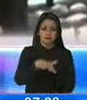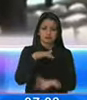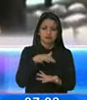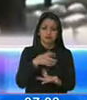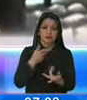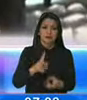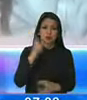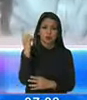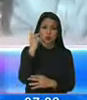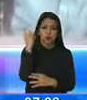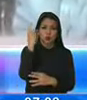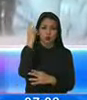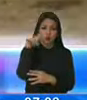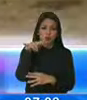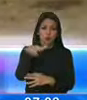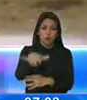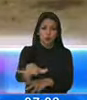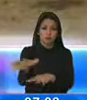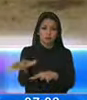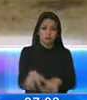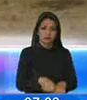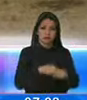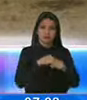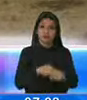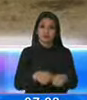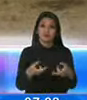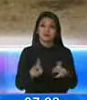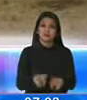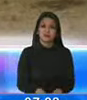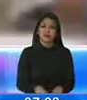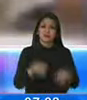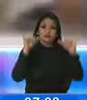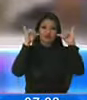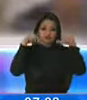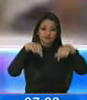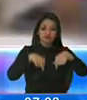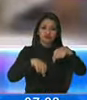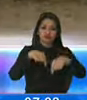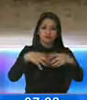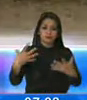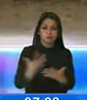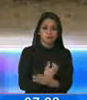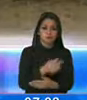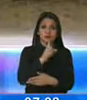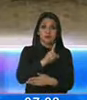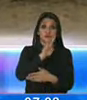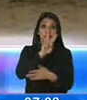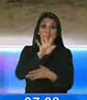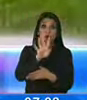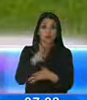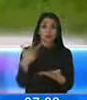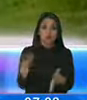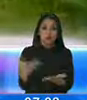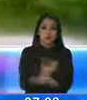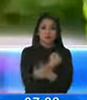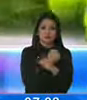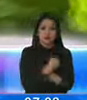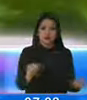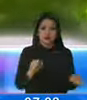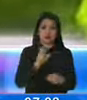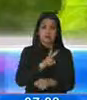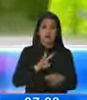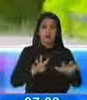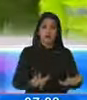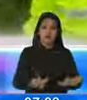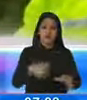aeronave. De igual manera entregaron resultados en el combate a la vigeato, recuperaron 124 semovientes, así como 20.000 galones